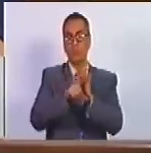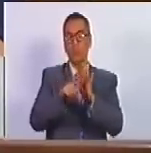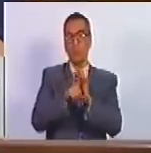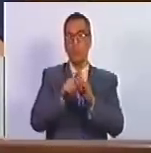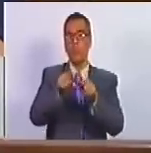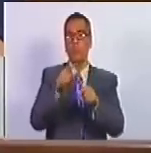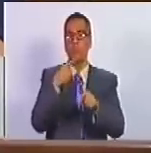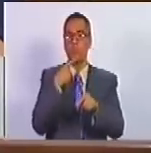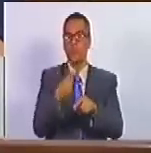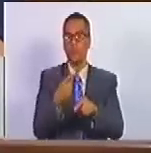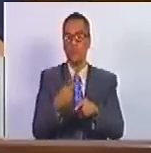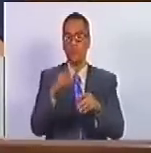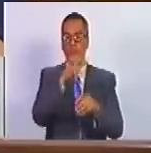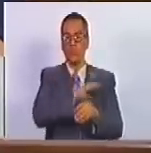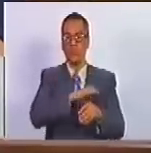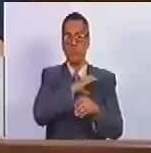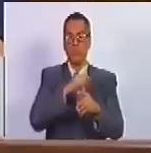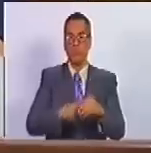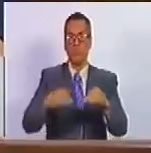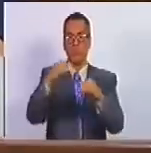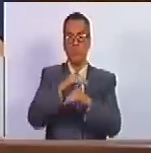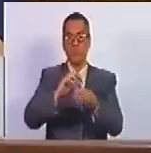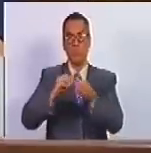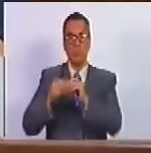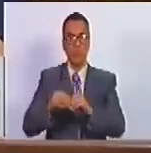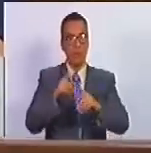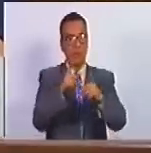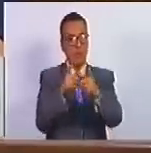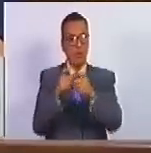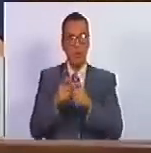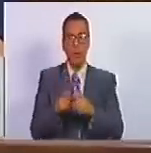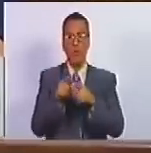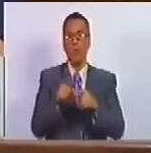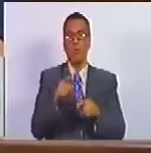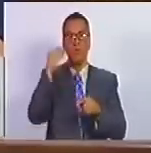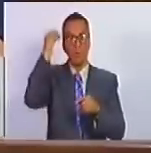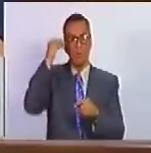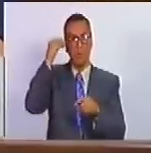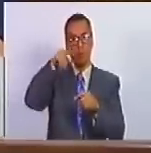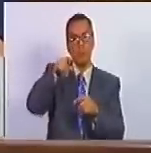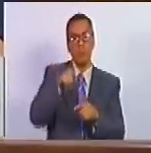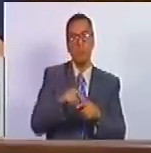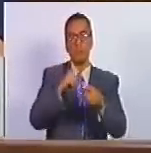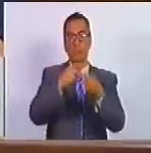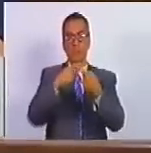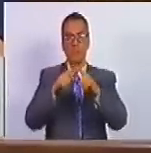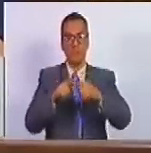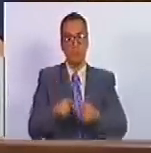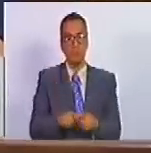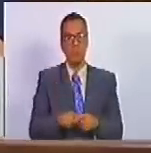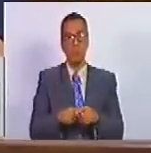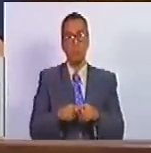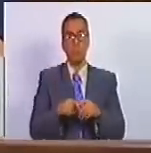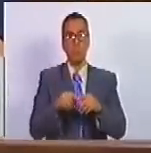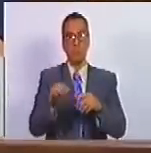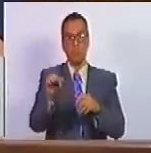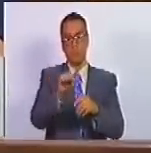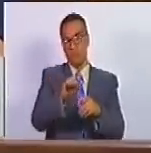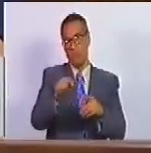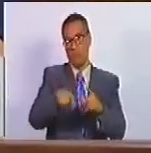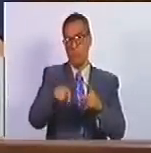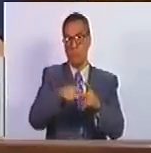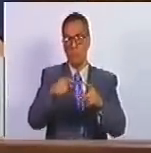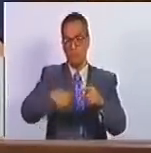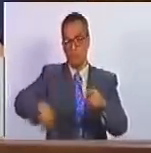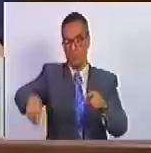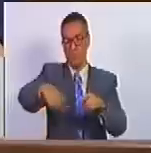previa opinión del Consejo Superior de Armonización Tributaria, tomando en cuenta el tipo de vehículo, longitud